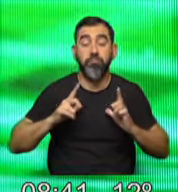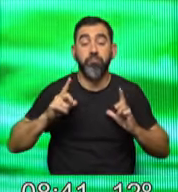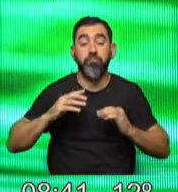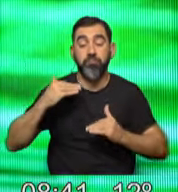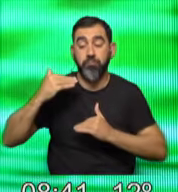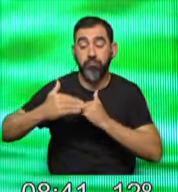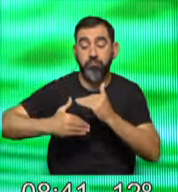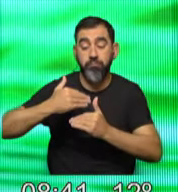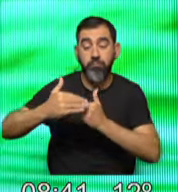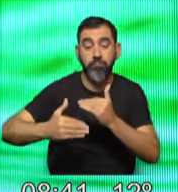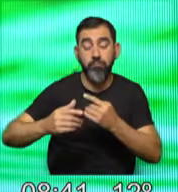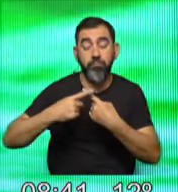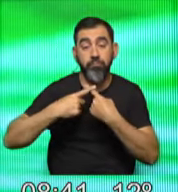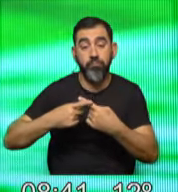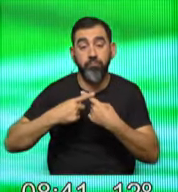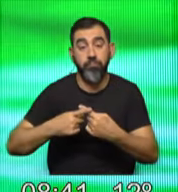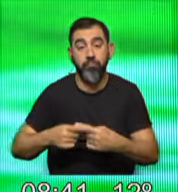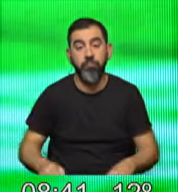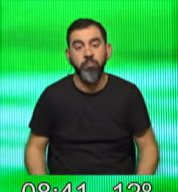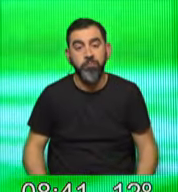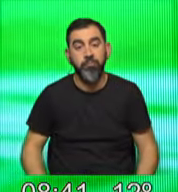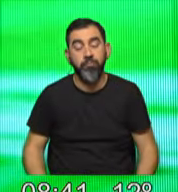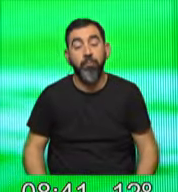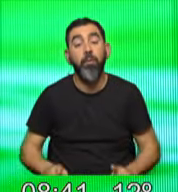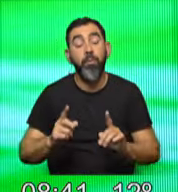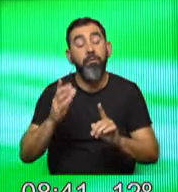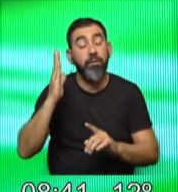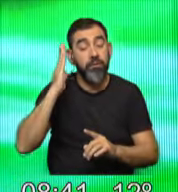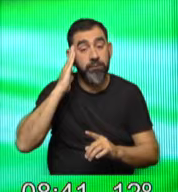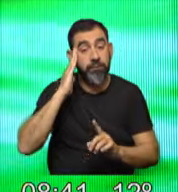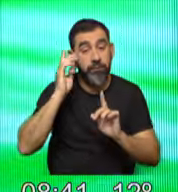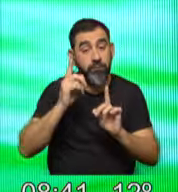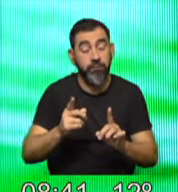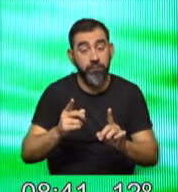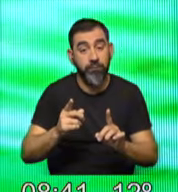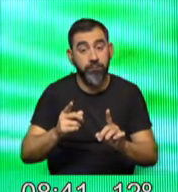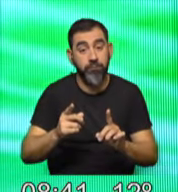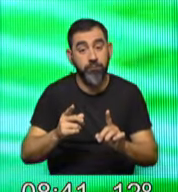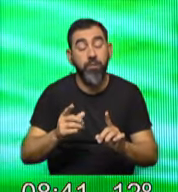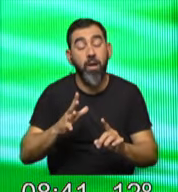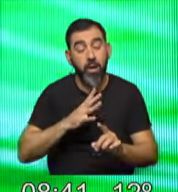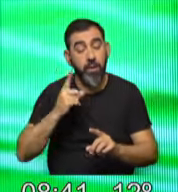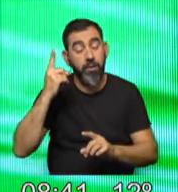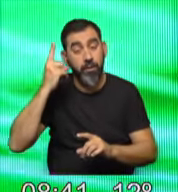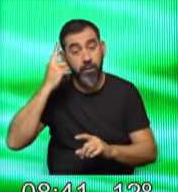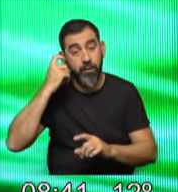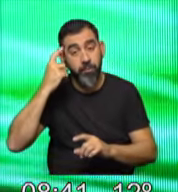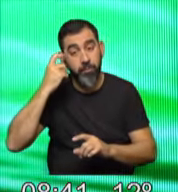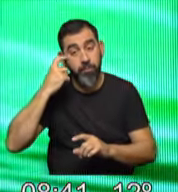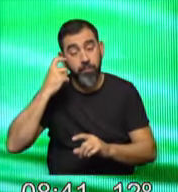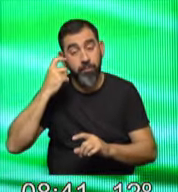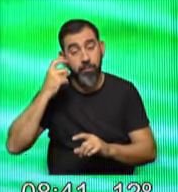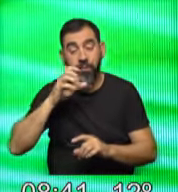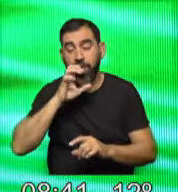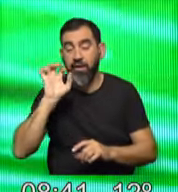proceso de discusión pero hay que saber que también nosotros venimos de la experiencia digamos de someter